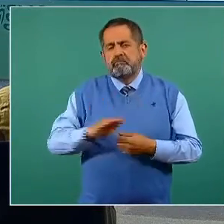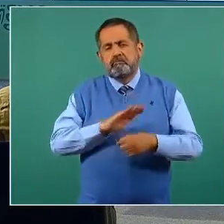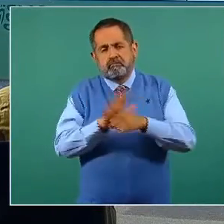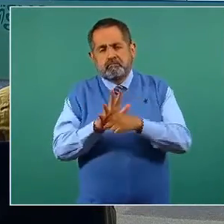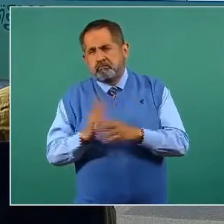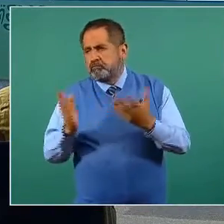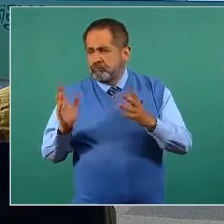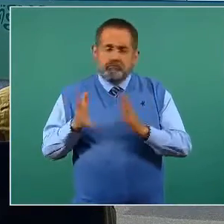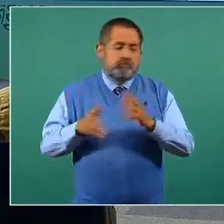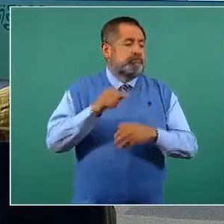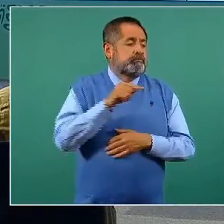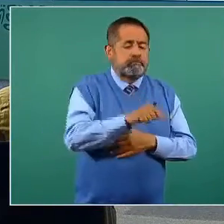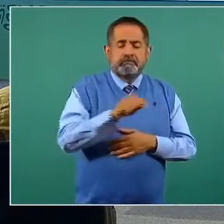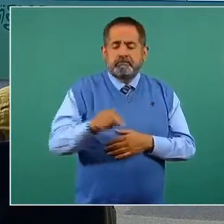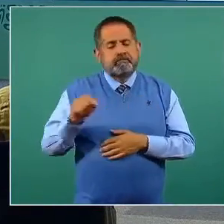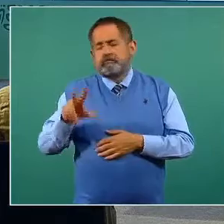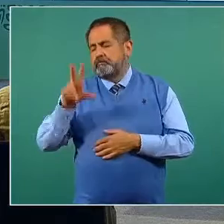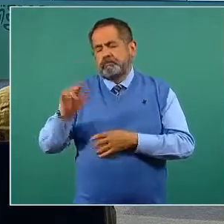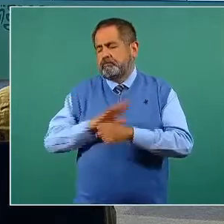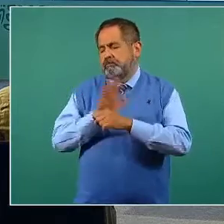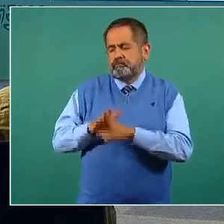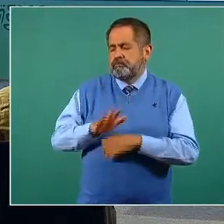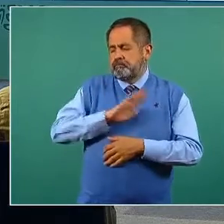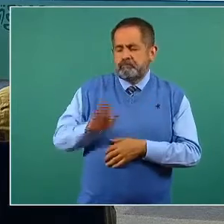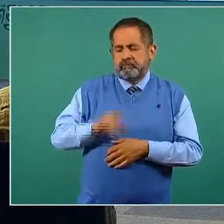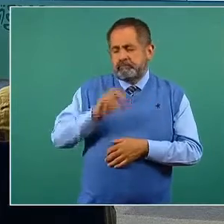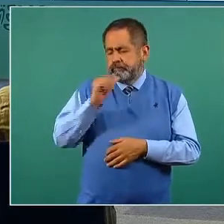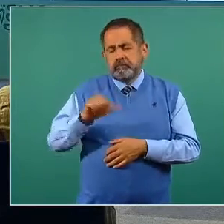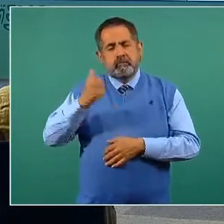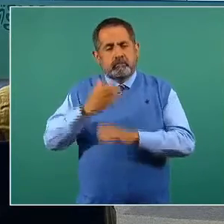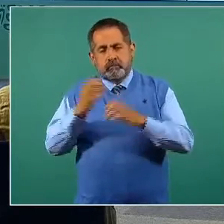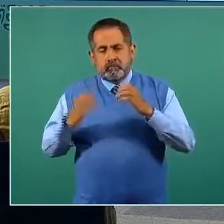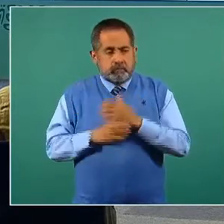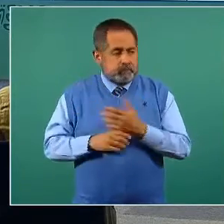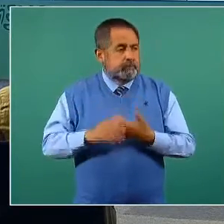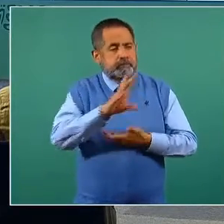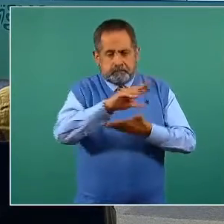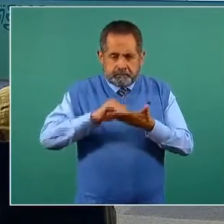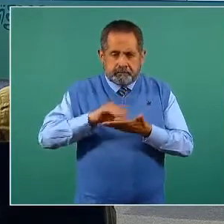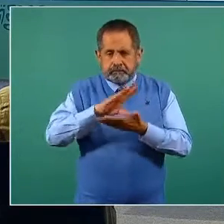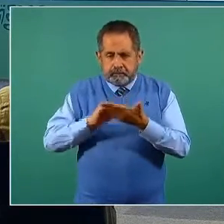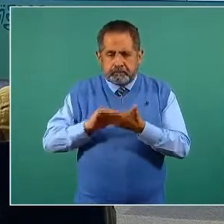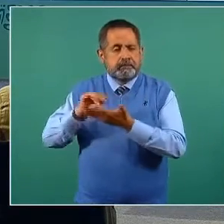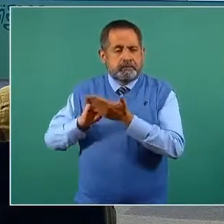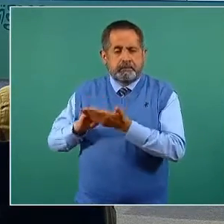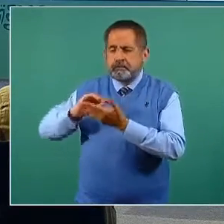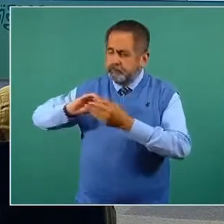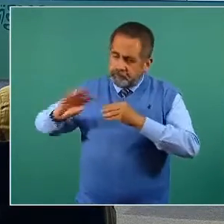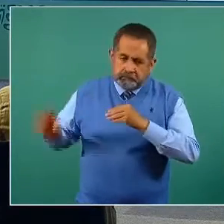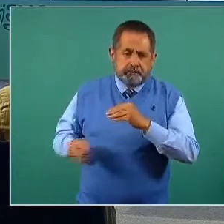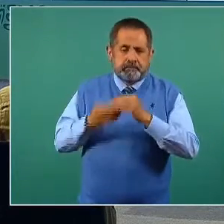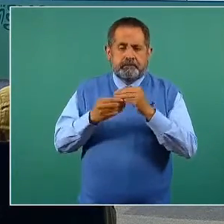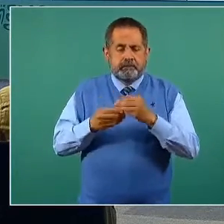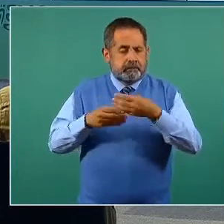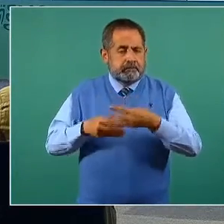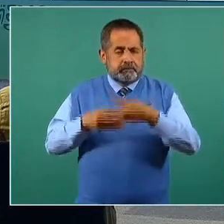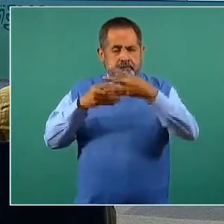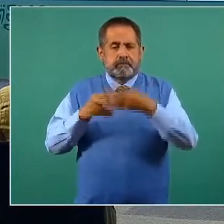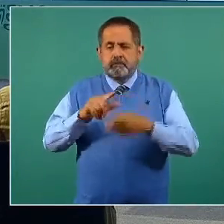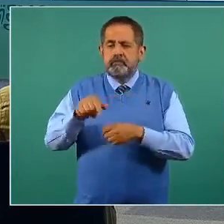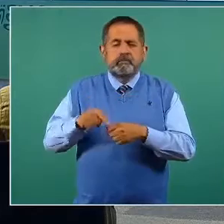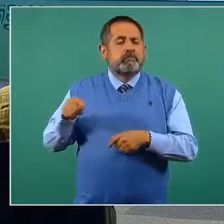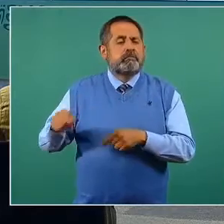de la persona que lamentablemente falleció. Y esto sale o se identifica justo cuando tenemos también además un certificado